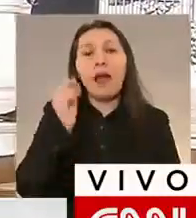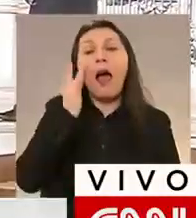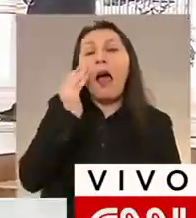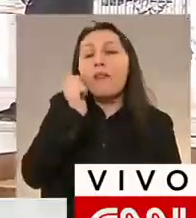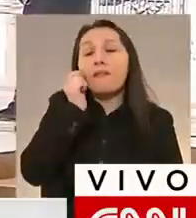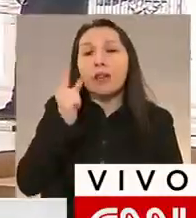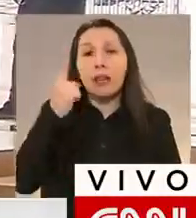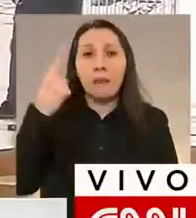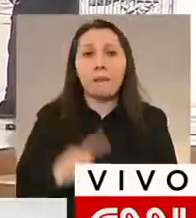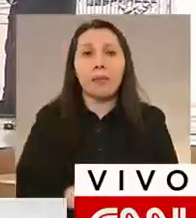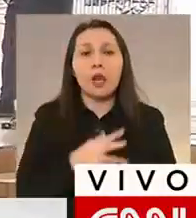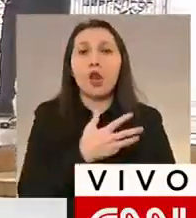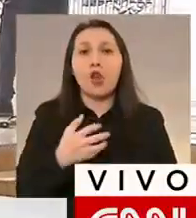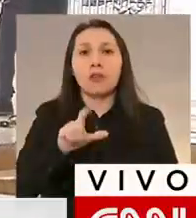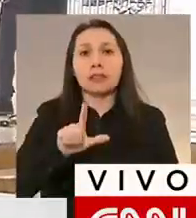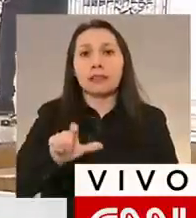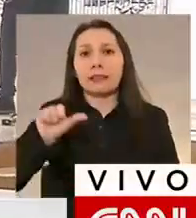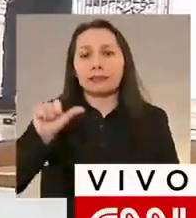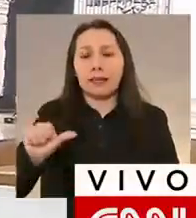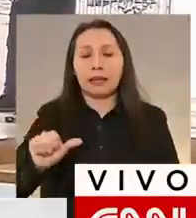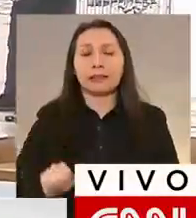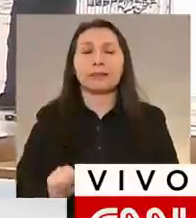de